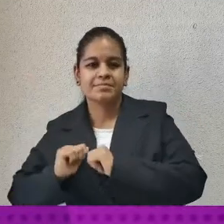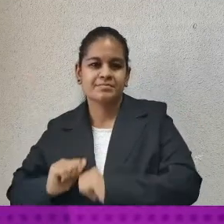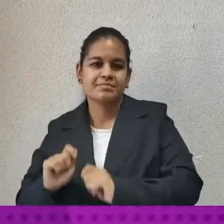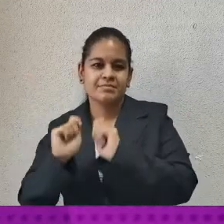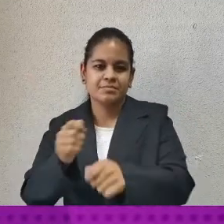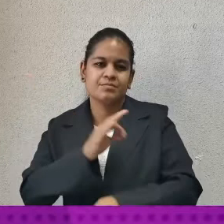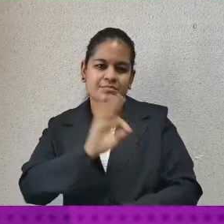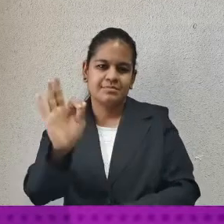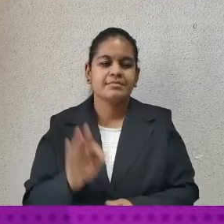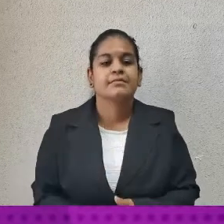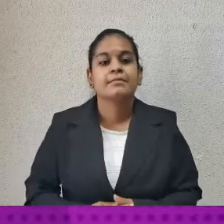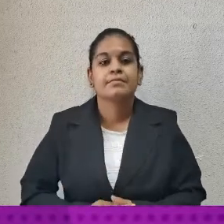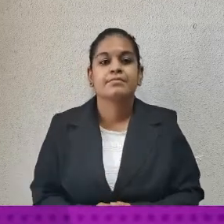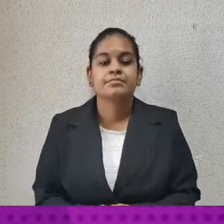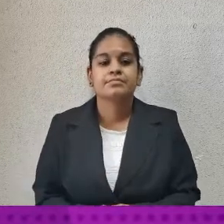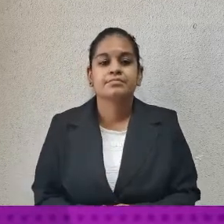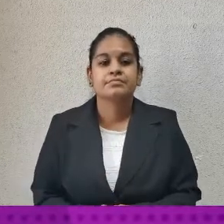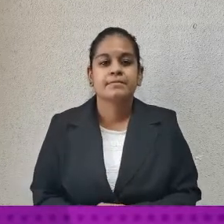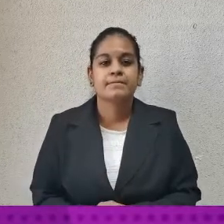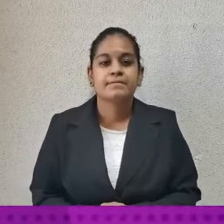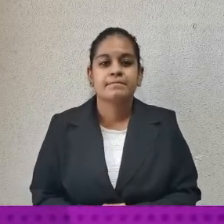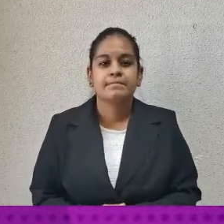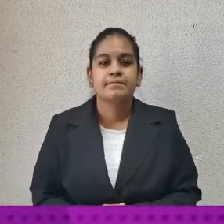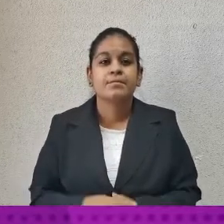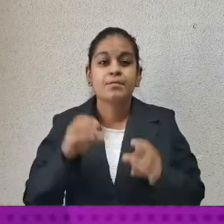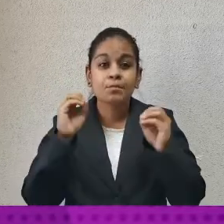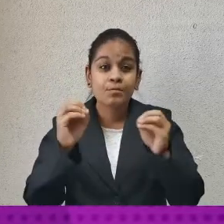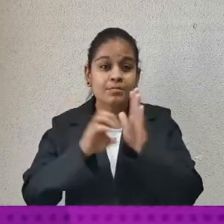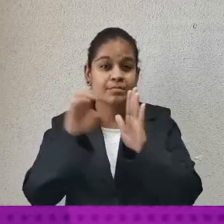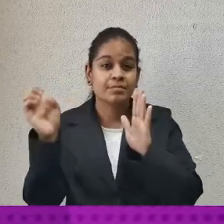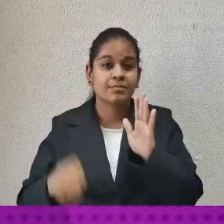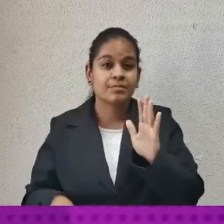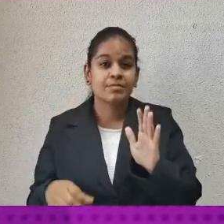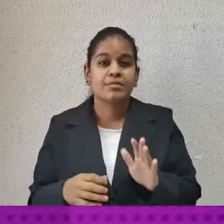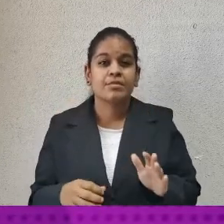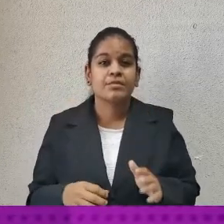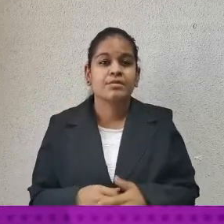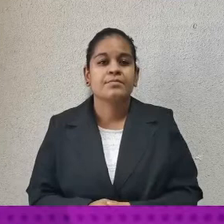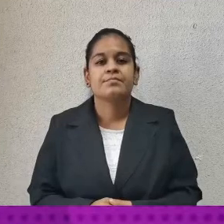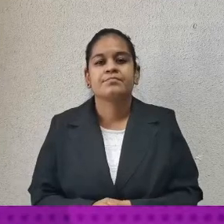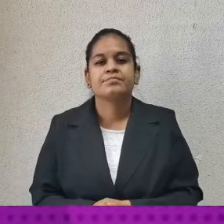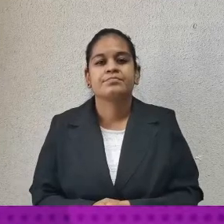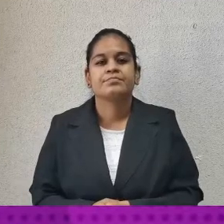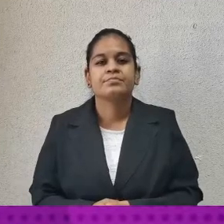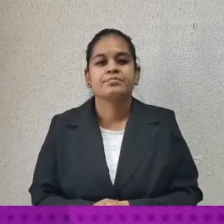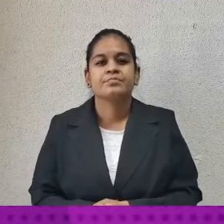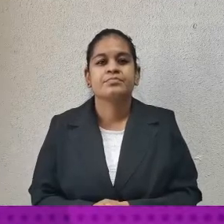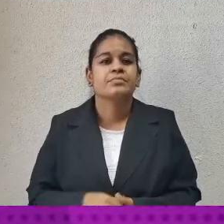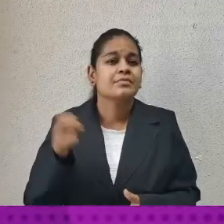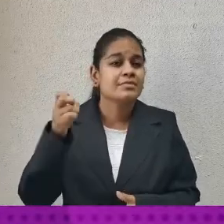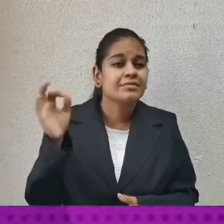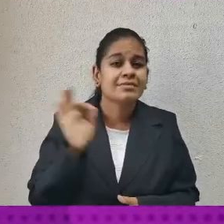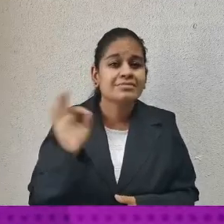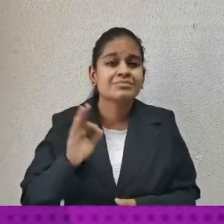en su partido político de su preferencia. También, por ejemplo, pueden ocurrir para tratar